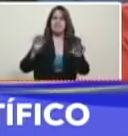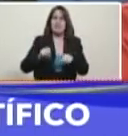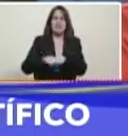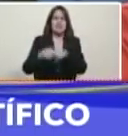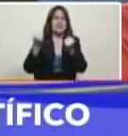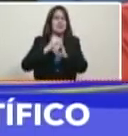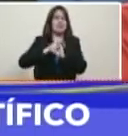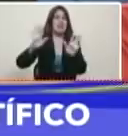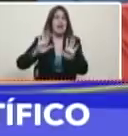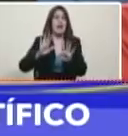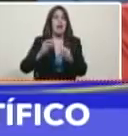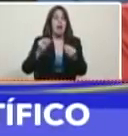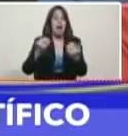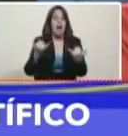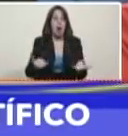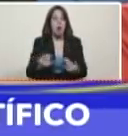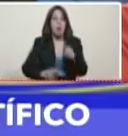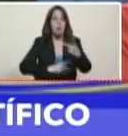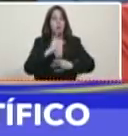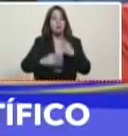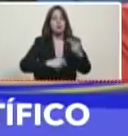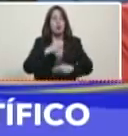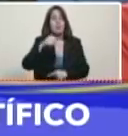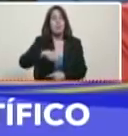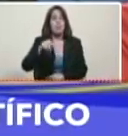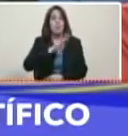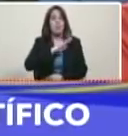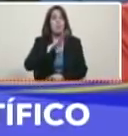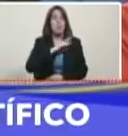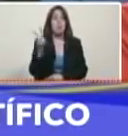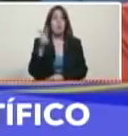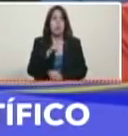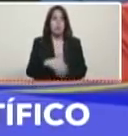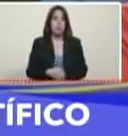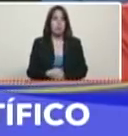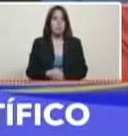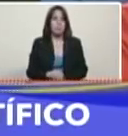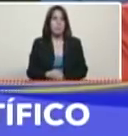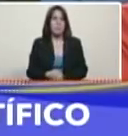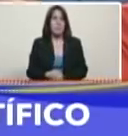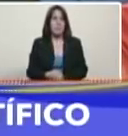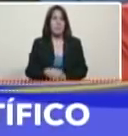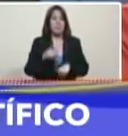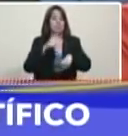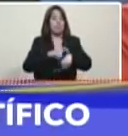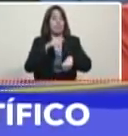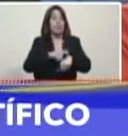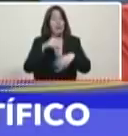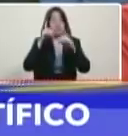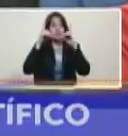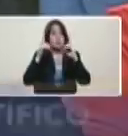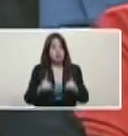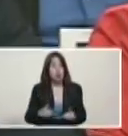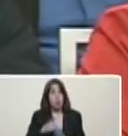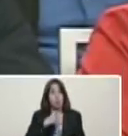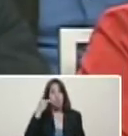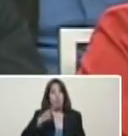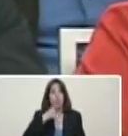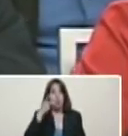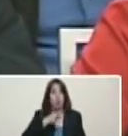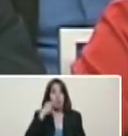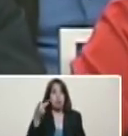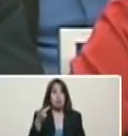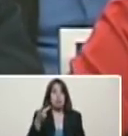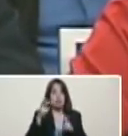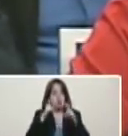eso. También hay otro dilema que son los tiempos. El tiempo del decisor político y el tiempo del investigador muchas veces no